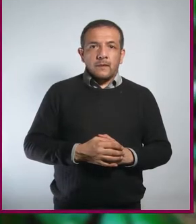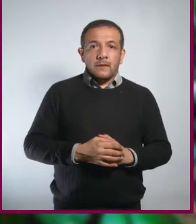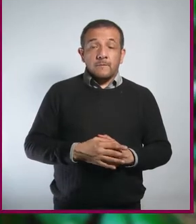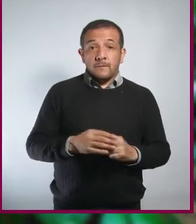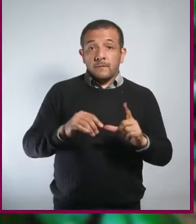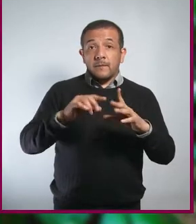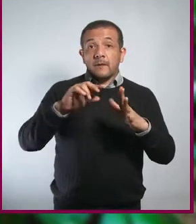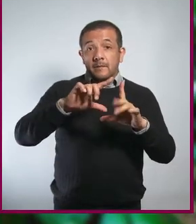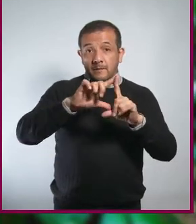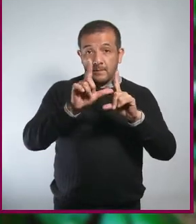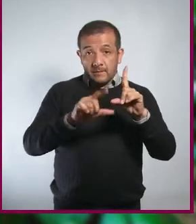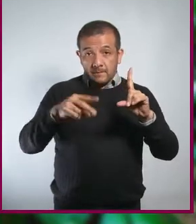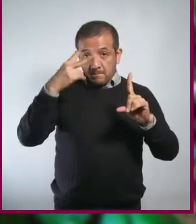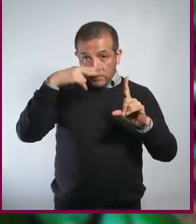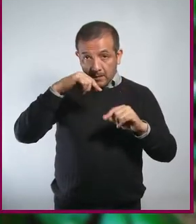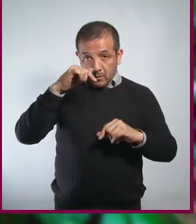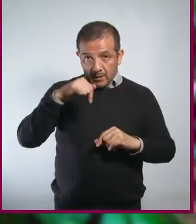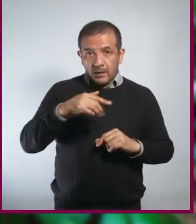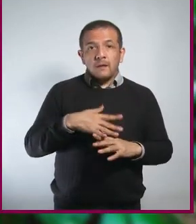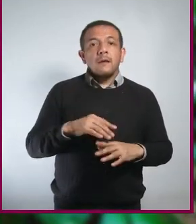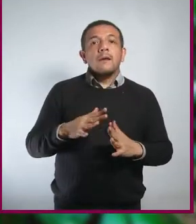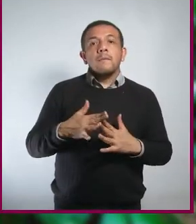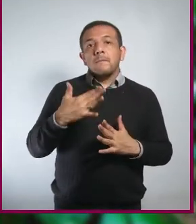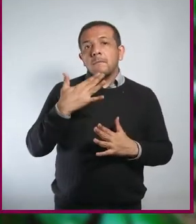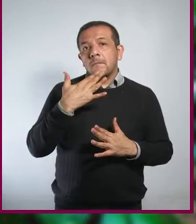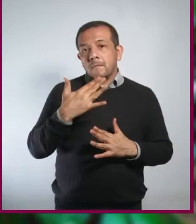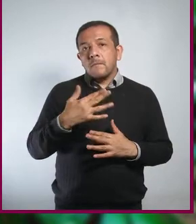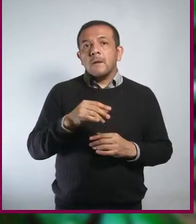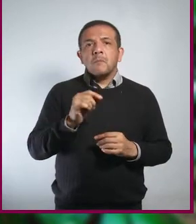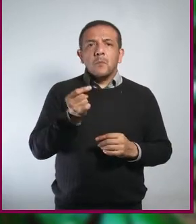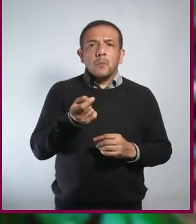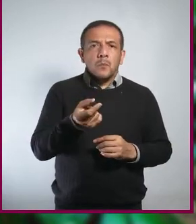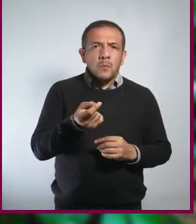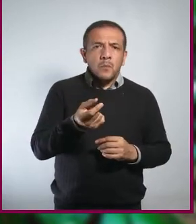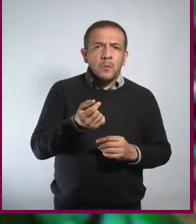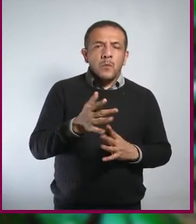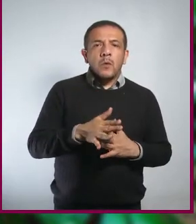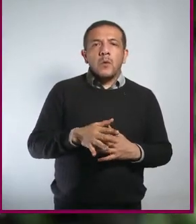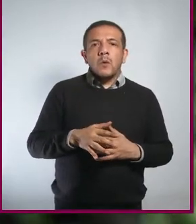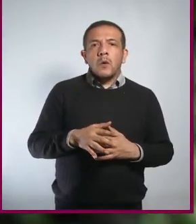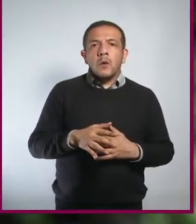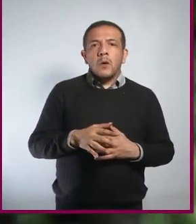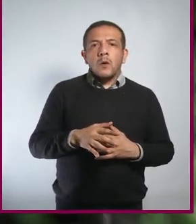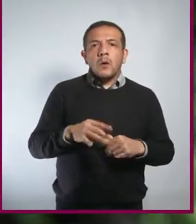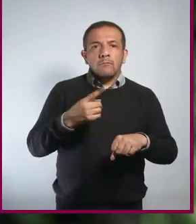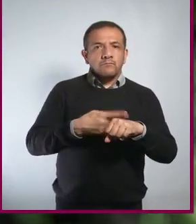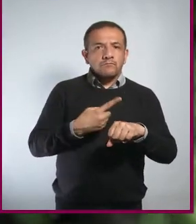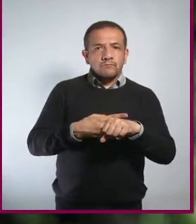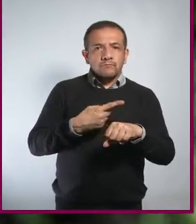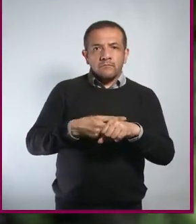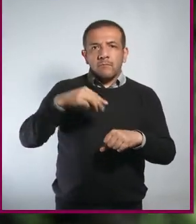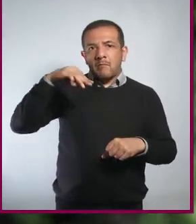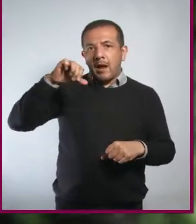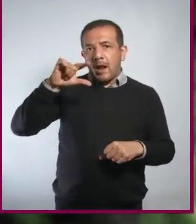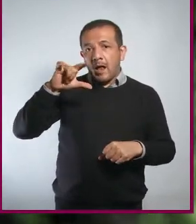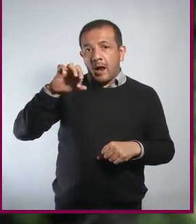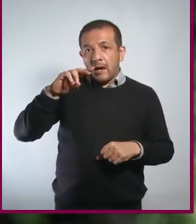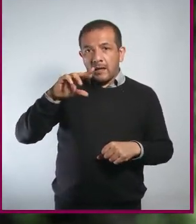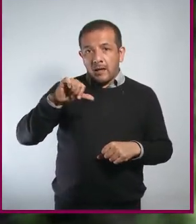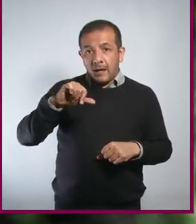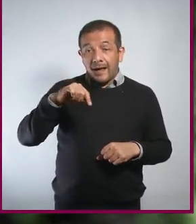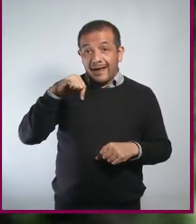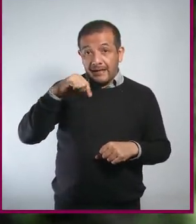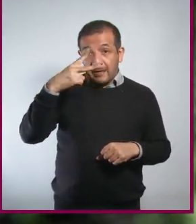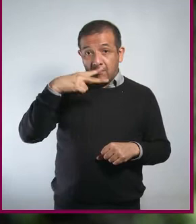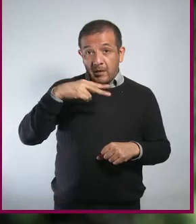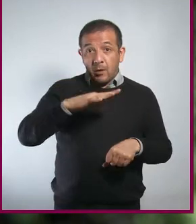En México, afortunadamente, se dan muy pocos casos de malaria. La enfermedad que más presencia tiene